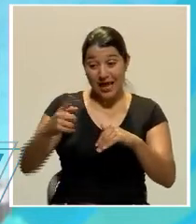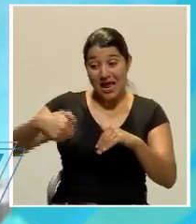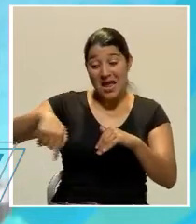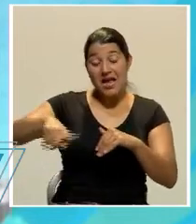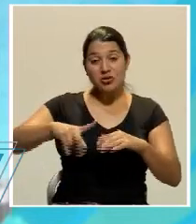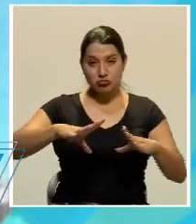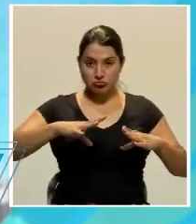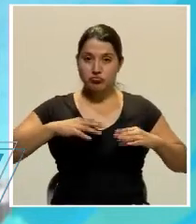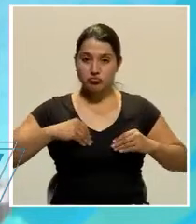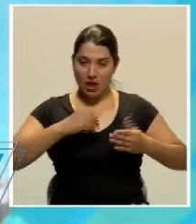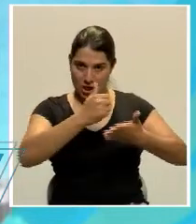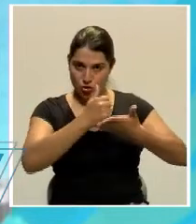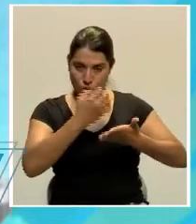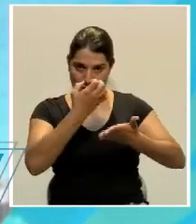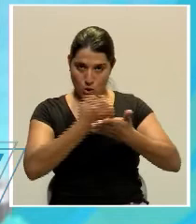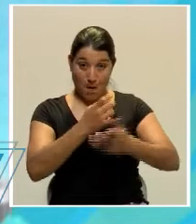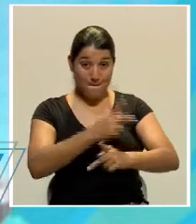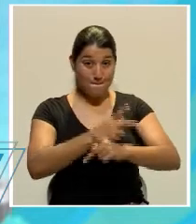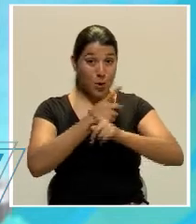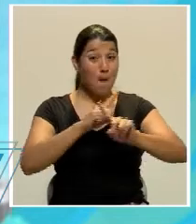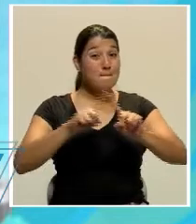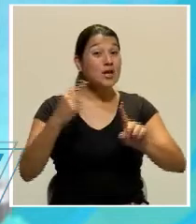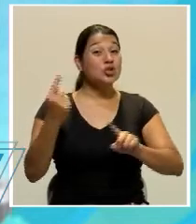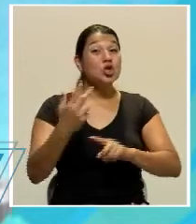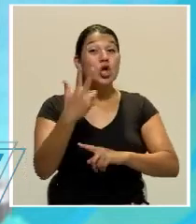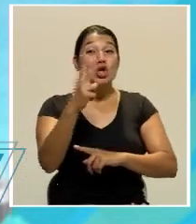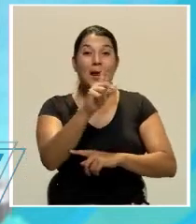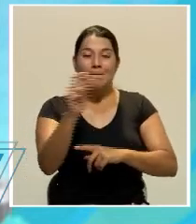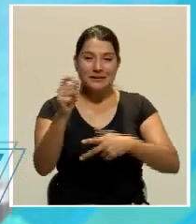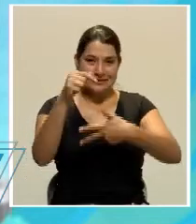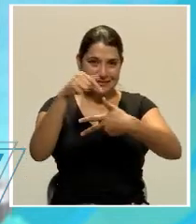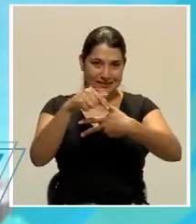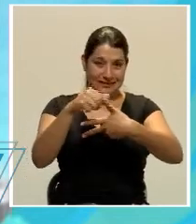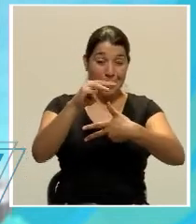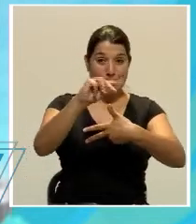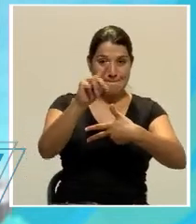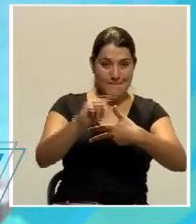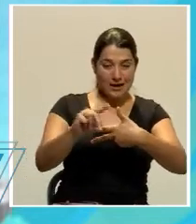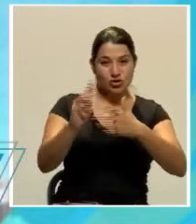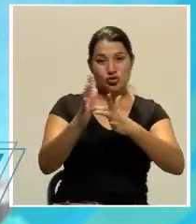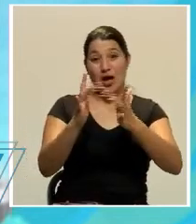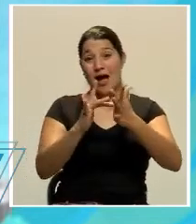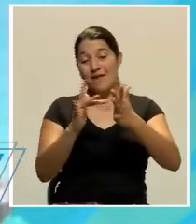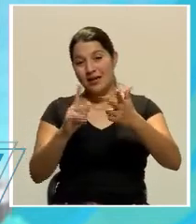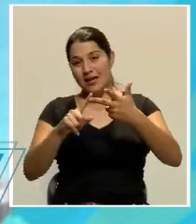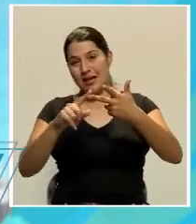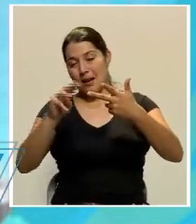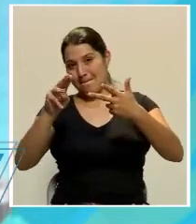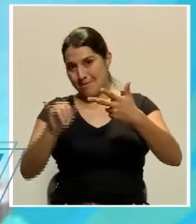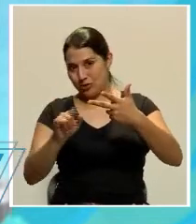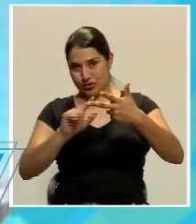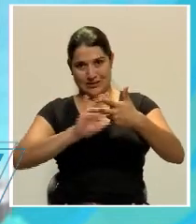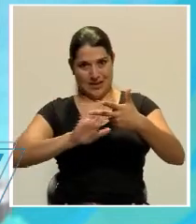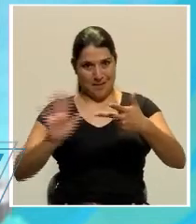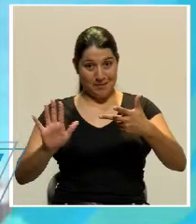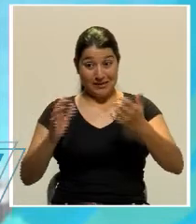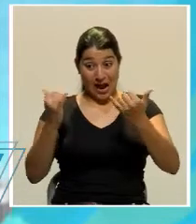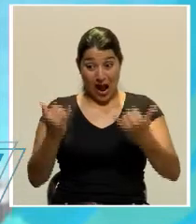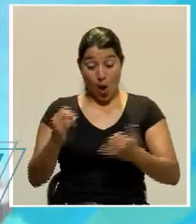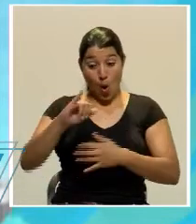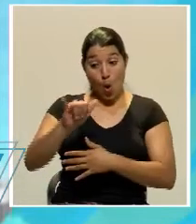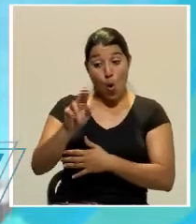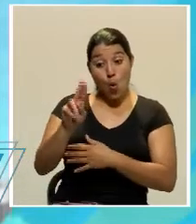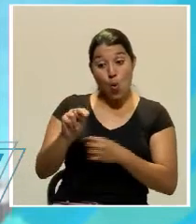bono Proteger, pero eso es durante los 3 primeros meses que acaban de pasar, es decir, que en estos 2 meses que ya iniciaron, en este